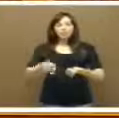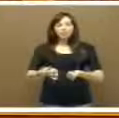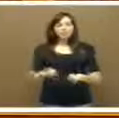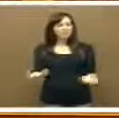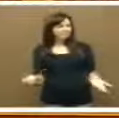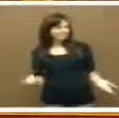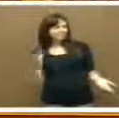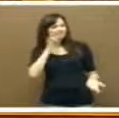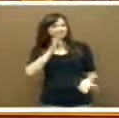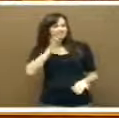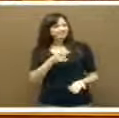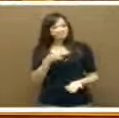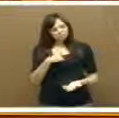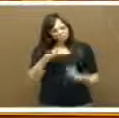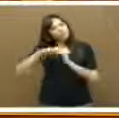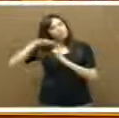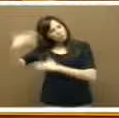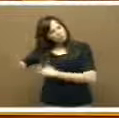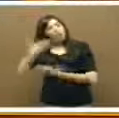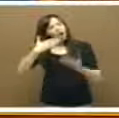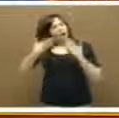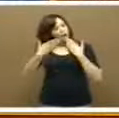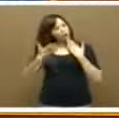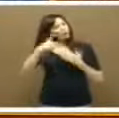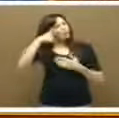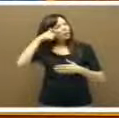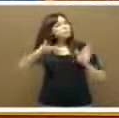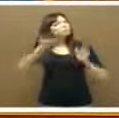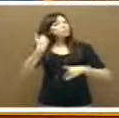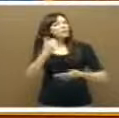dispuesto por ahí a debatirlo y a jugarnos lo que usted quiera.